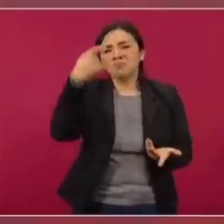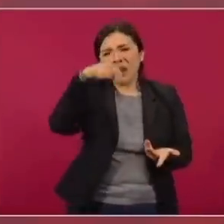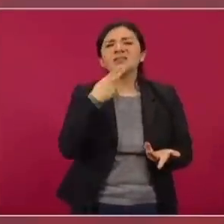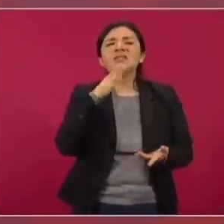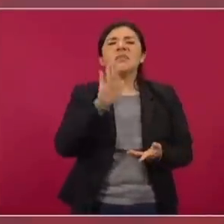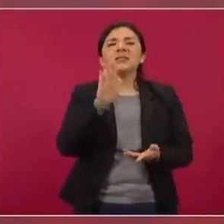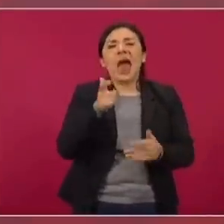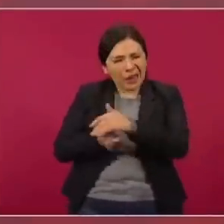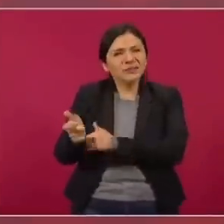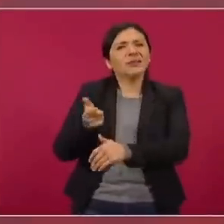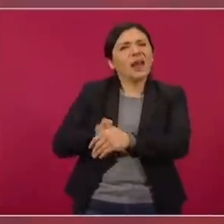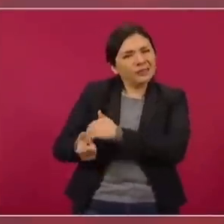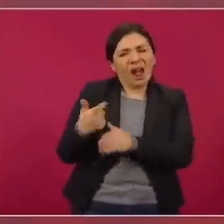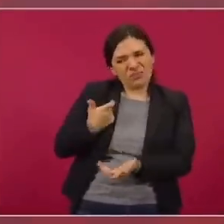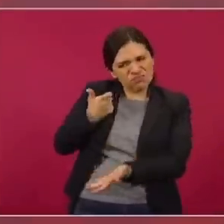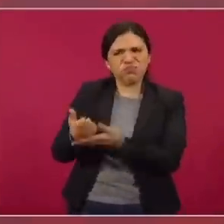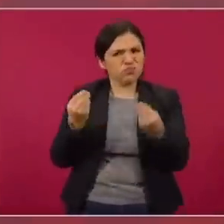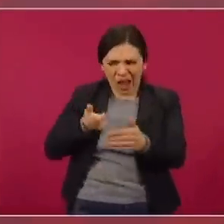de sobornarlos.